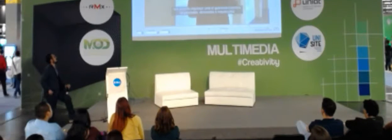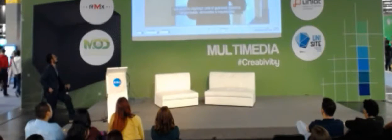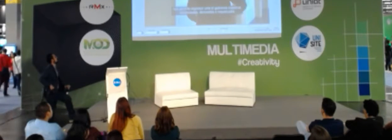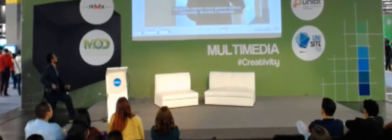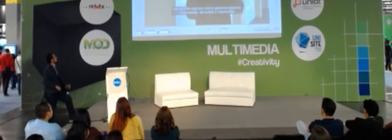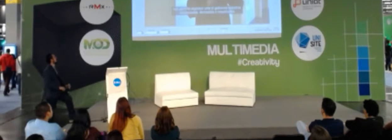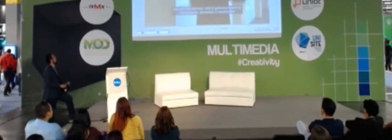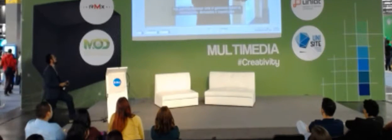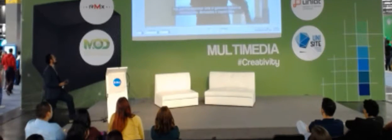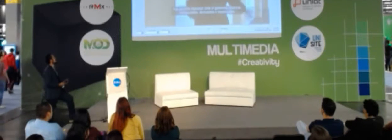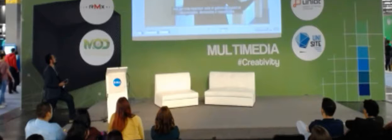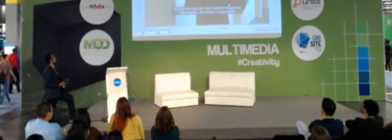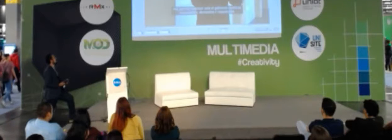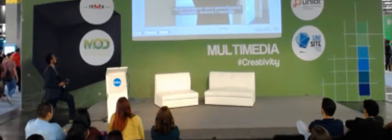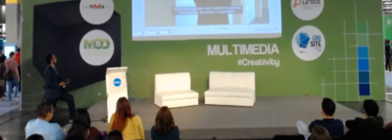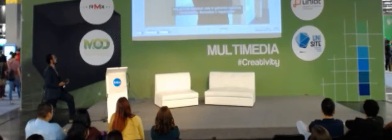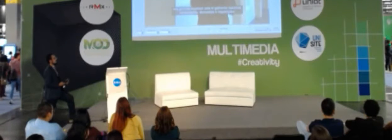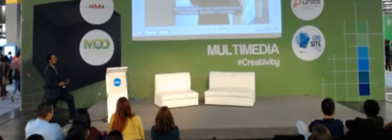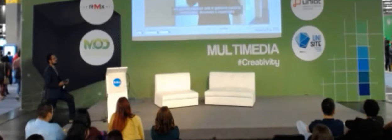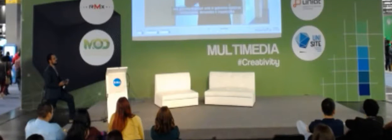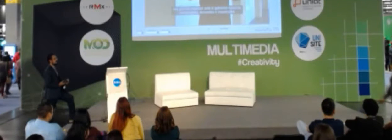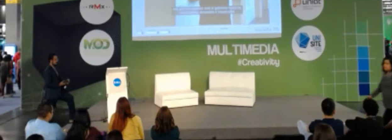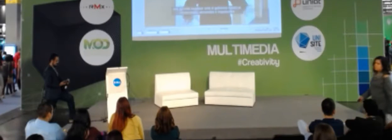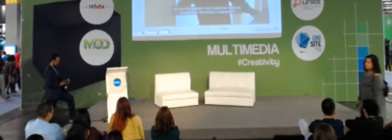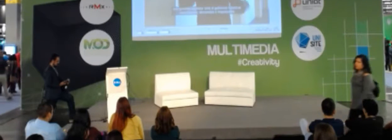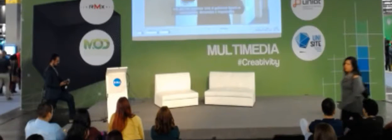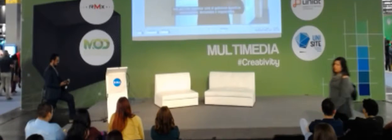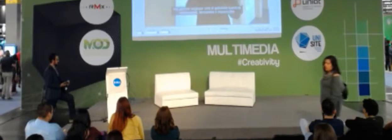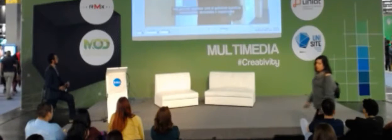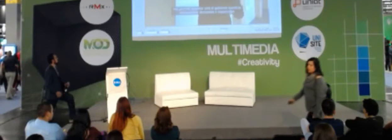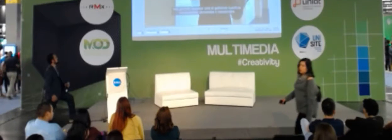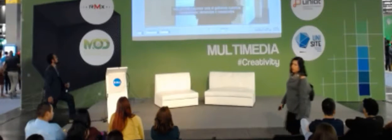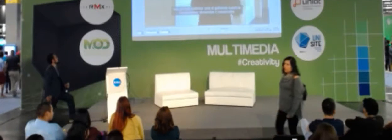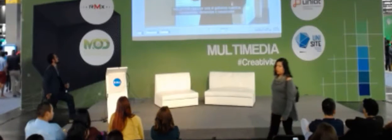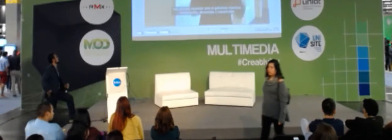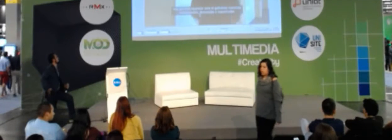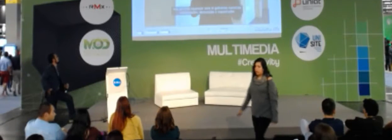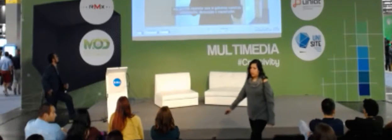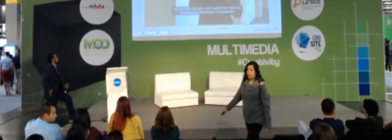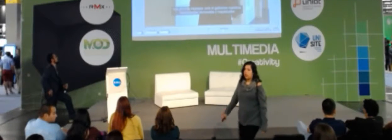Nos permite expresar ante el gobierno nuestras necesidades, demandas e inquietudes.